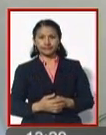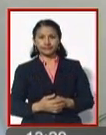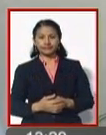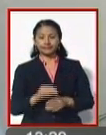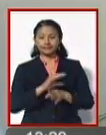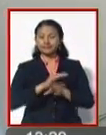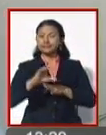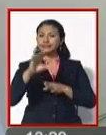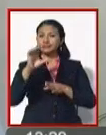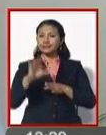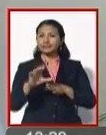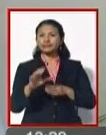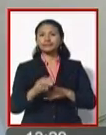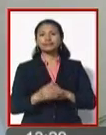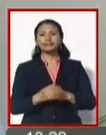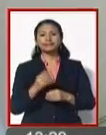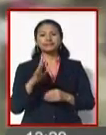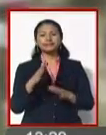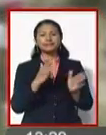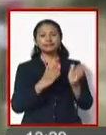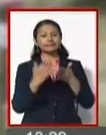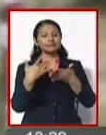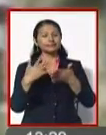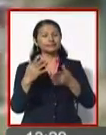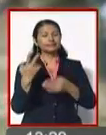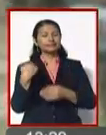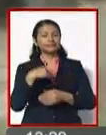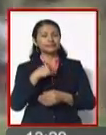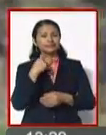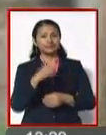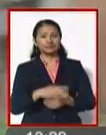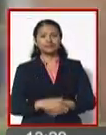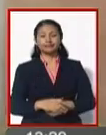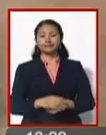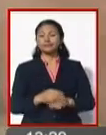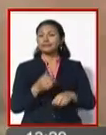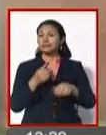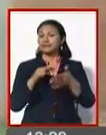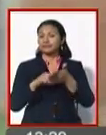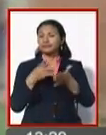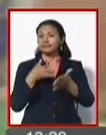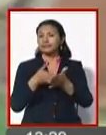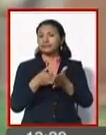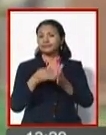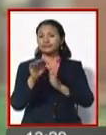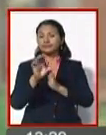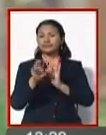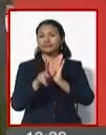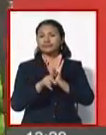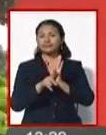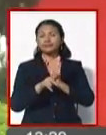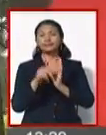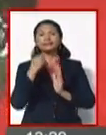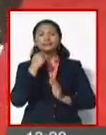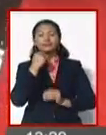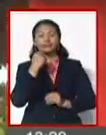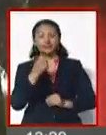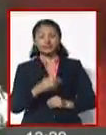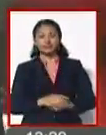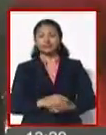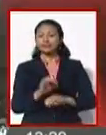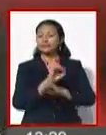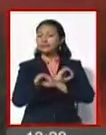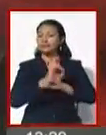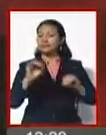cumplirse en lo que corresponde su estudio. Para nosotros tendría que ser un atentado. la Constitución Política del Estado dice de